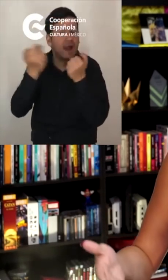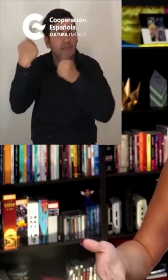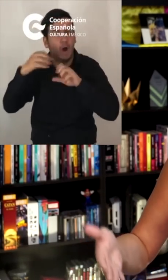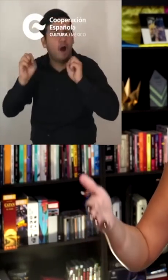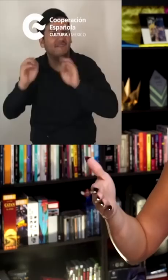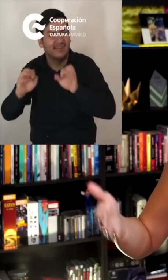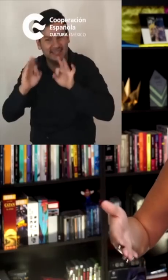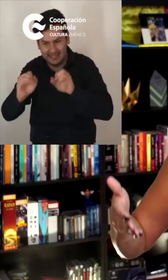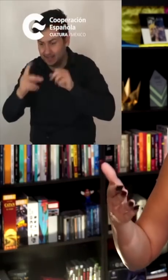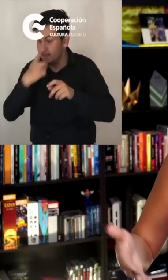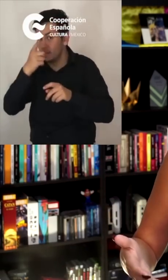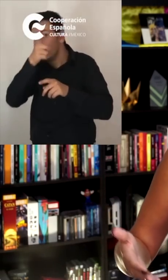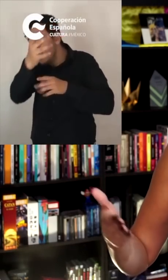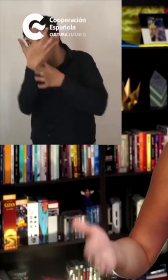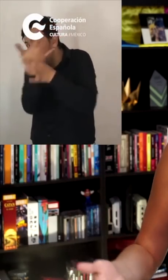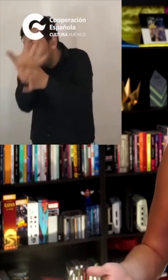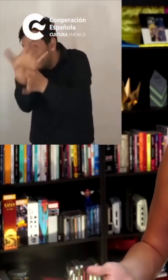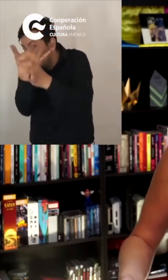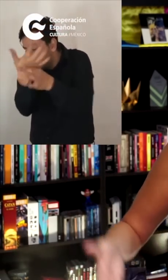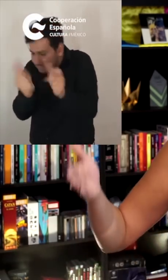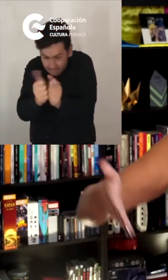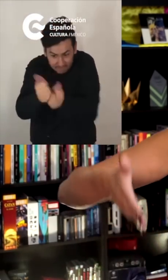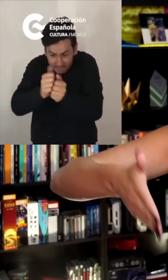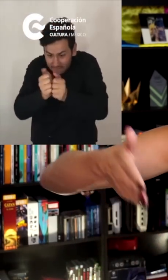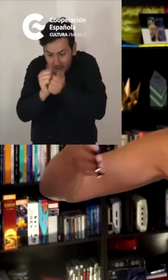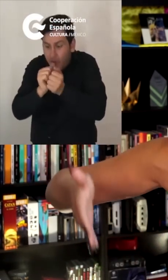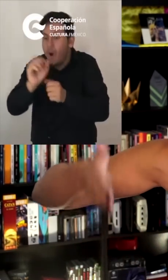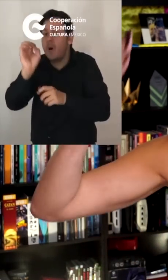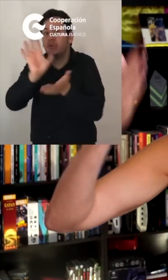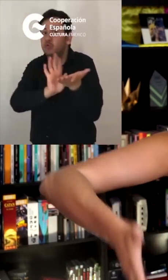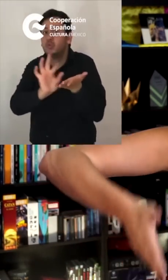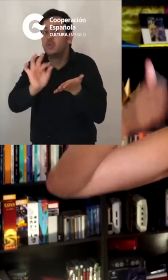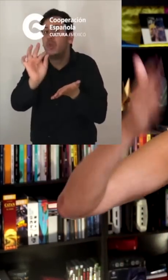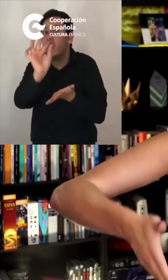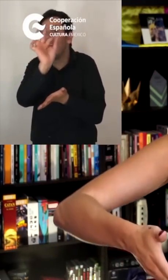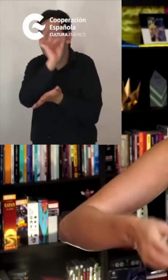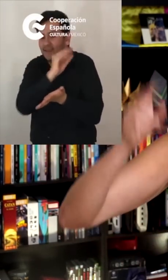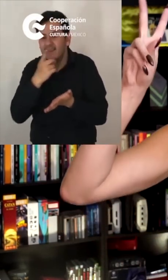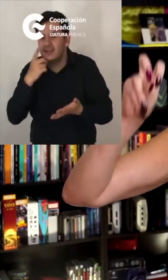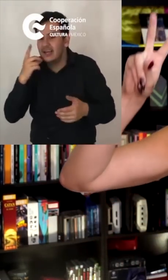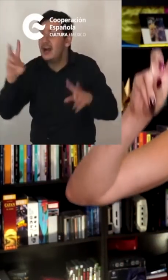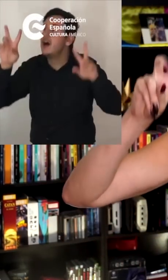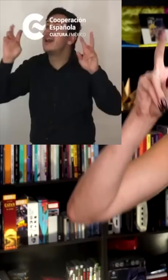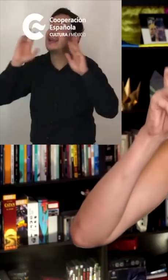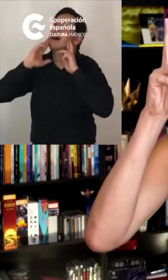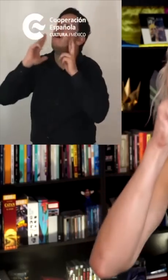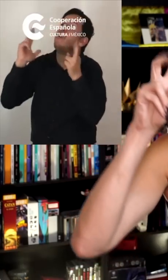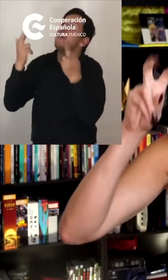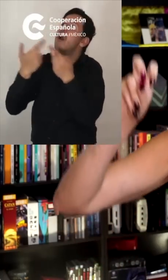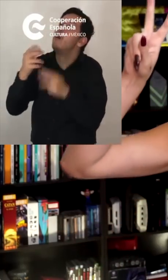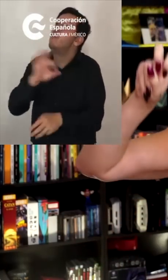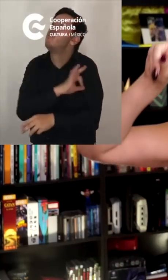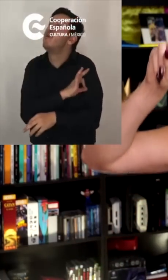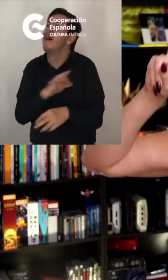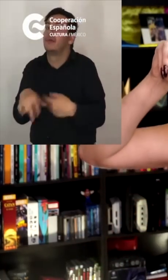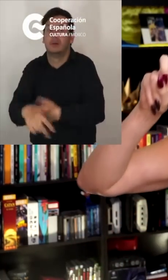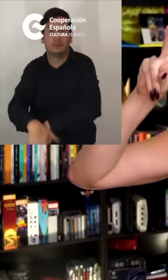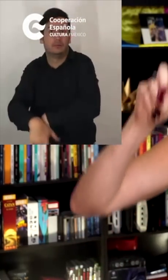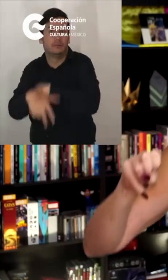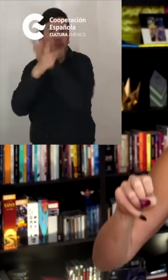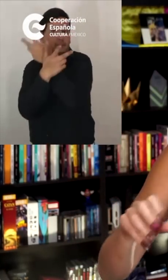oficina y aún en ese entonces tenías la osadía de tuitear ahí mismo desde la sala de conferencias reuniones que pudieron haber sido